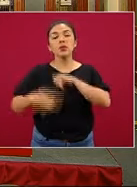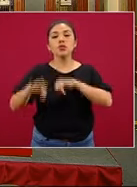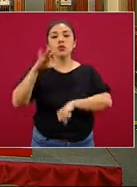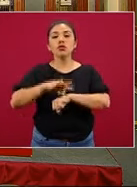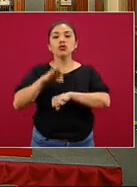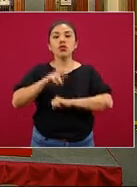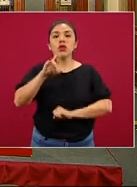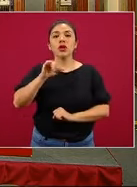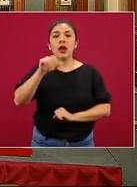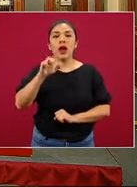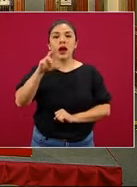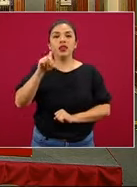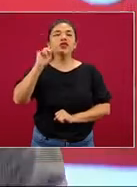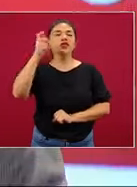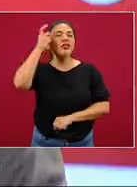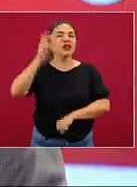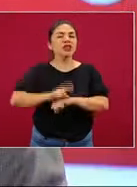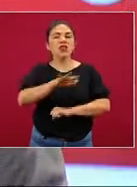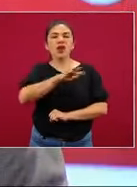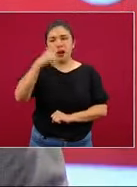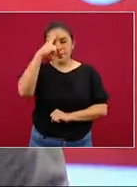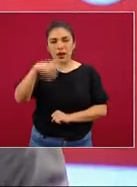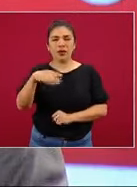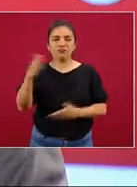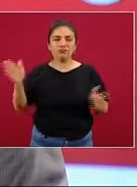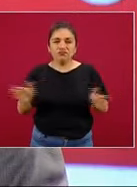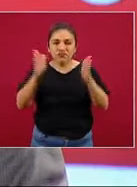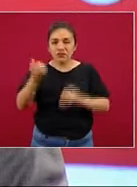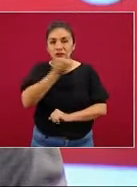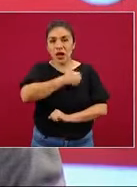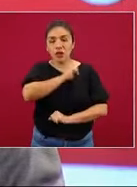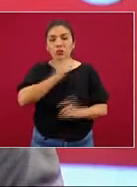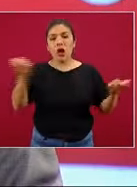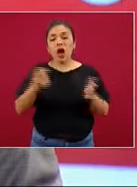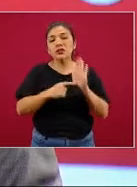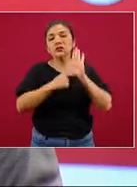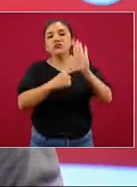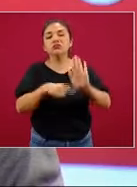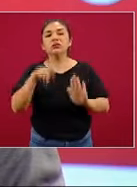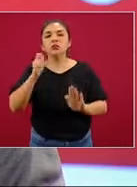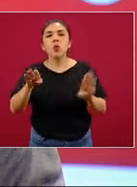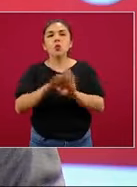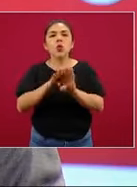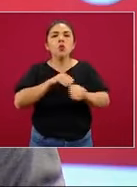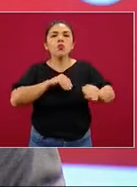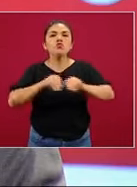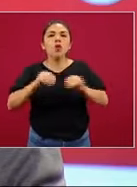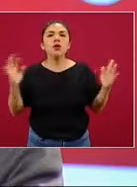Ricardo Cortés, nuestro director general de promoción de la salud, presentará la movilidad